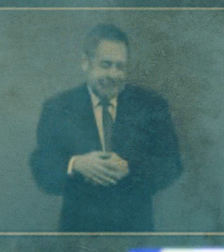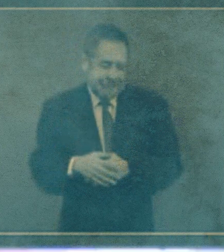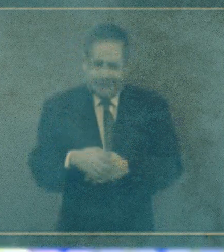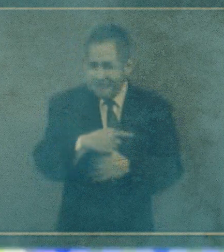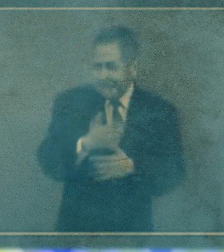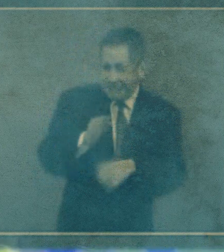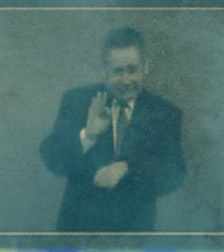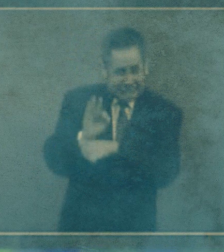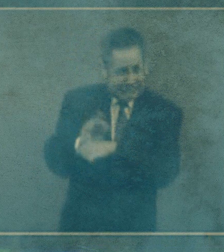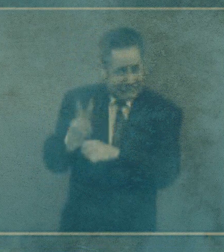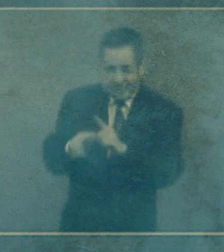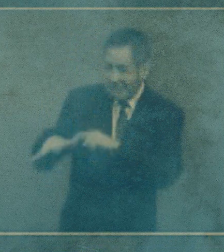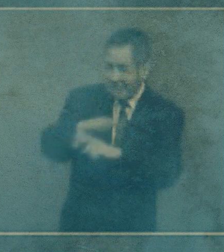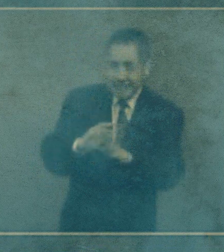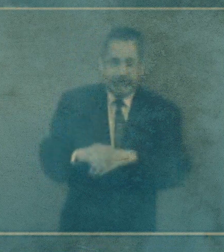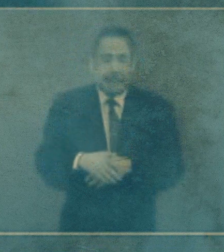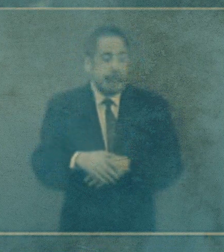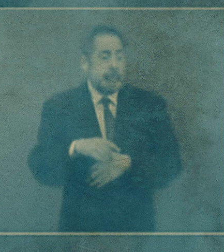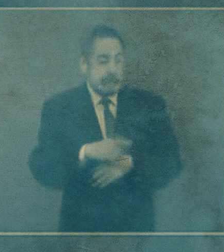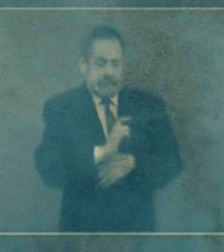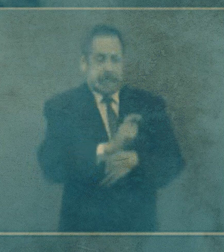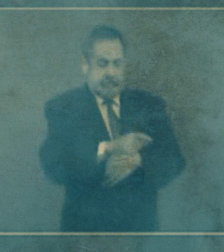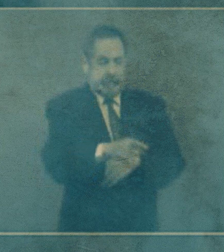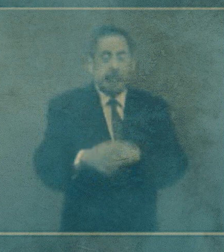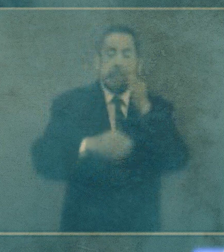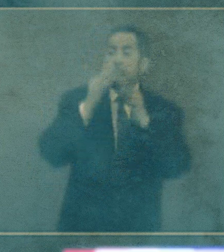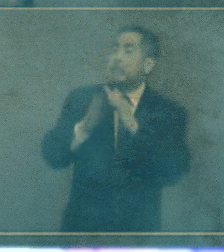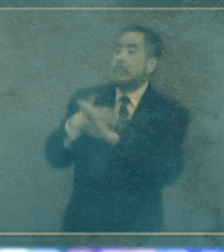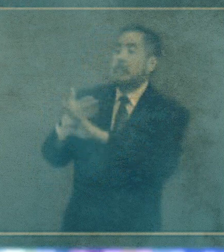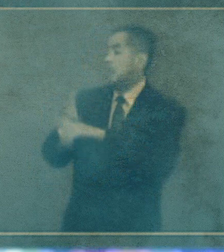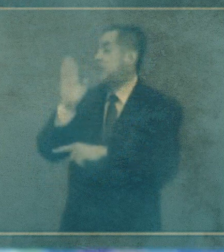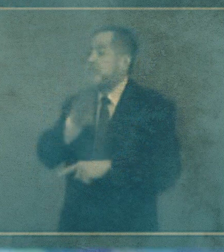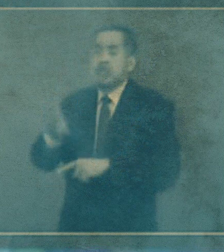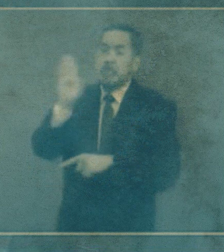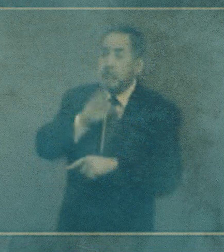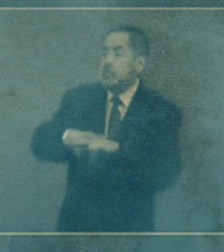la defensa del medio ambiente, y empiezan una campaña, ¿no?, contra del Tren Maya.